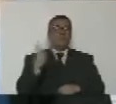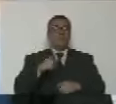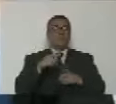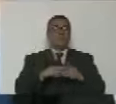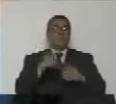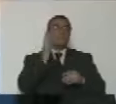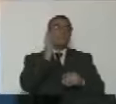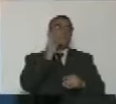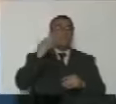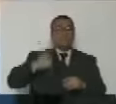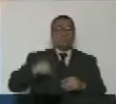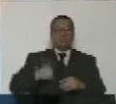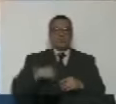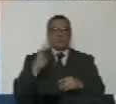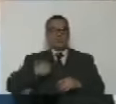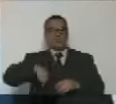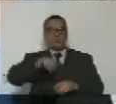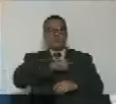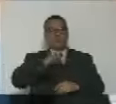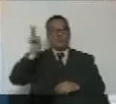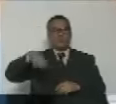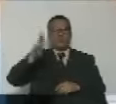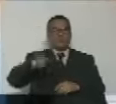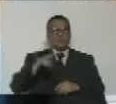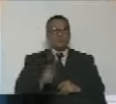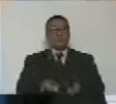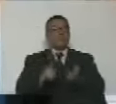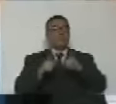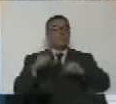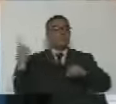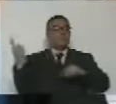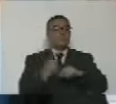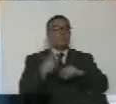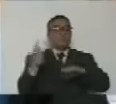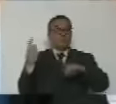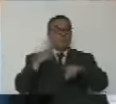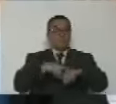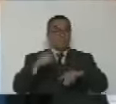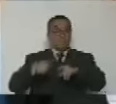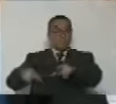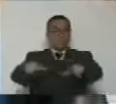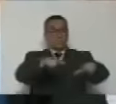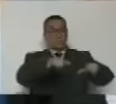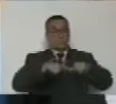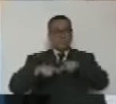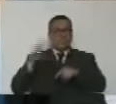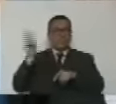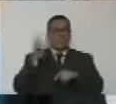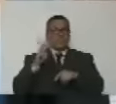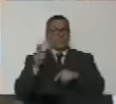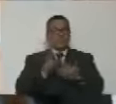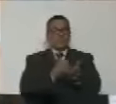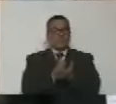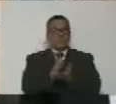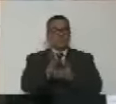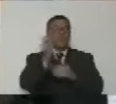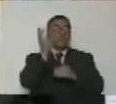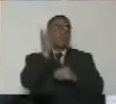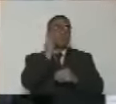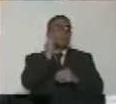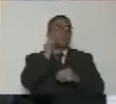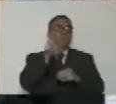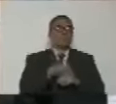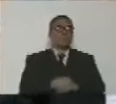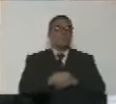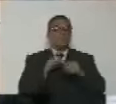caso argentino. Nosotros nunca permitiremos que esos lacayos lleguen a nuestra tierra. Venezuela seguirá siendo ejemplo